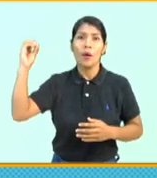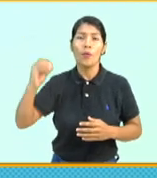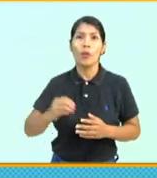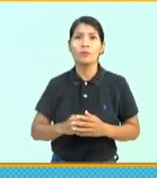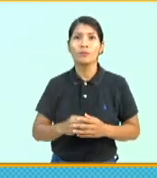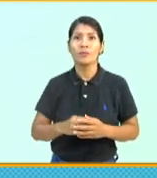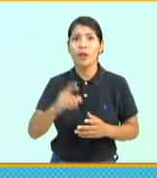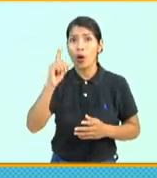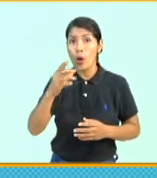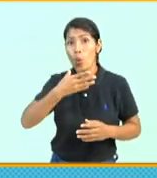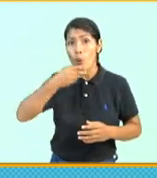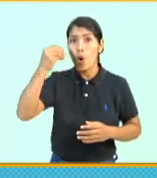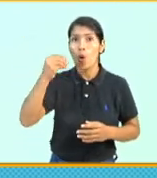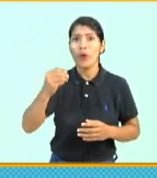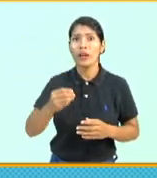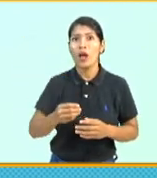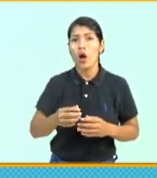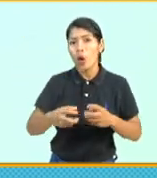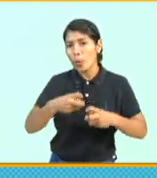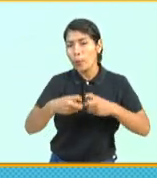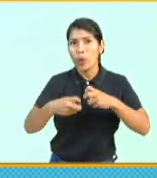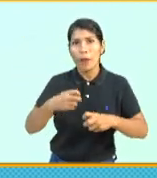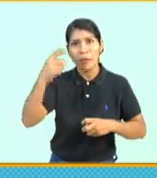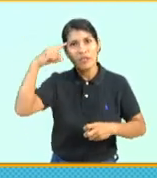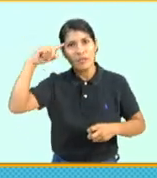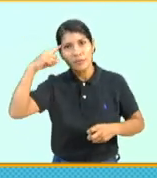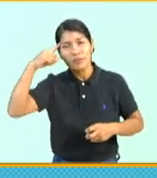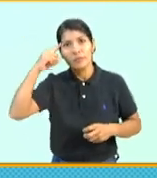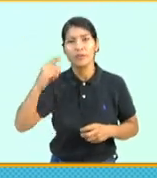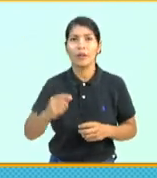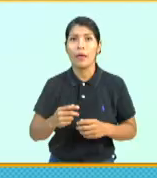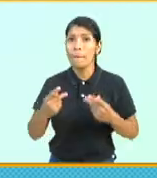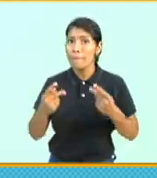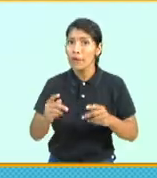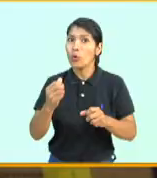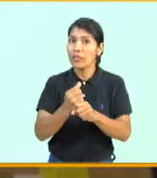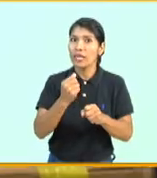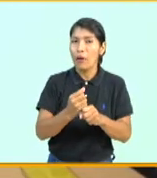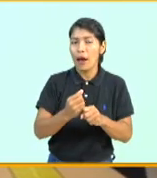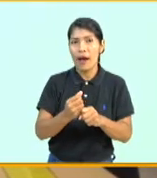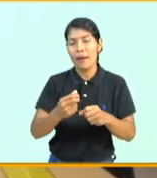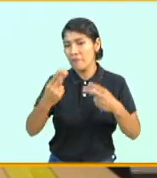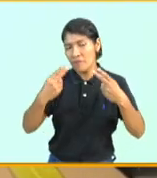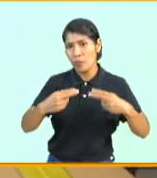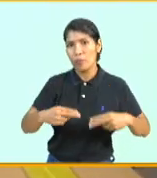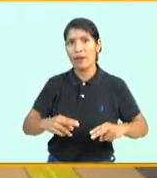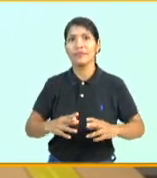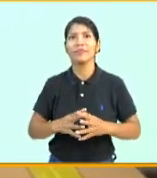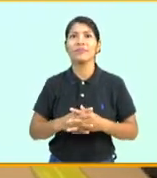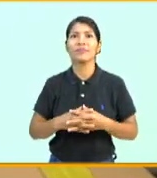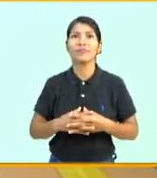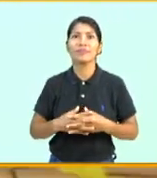con deficiencia intelectual que cuenta con un empleo formal.